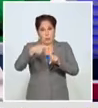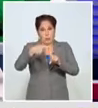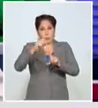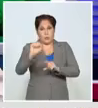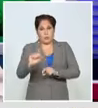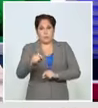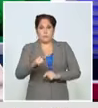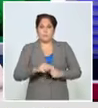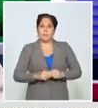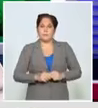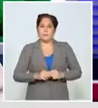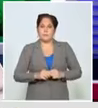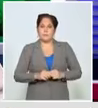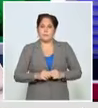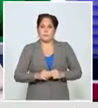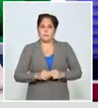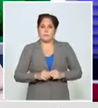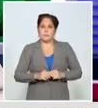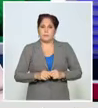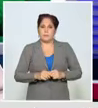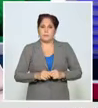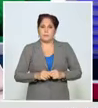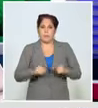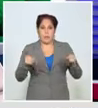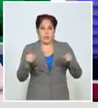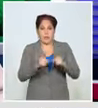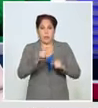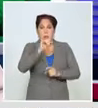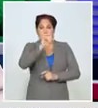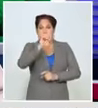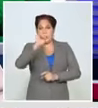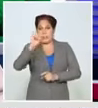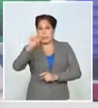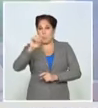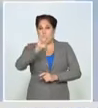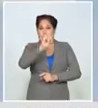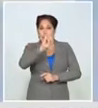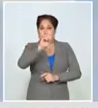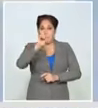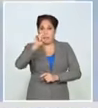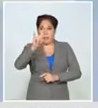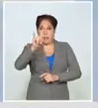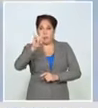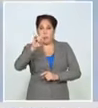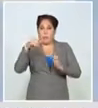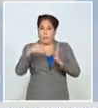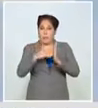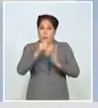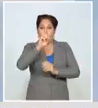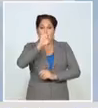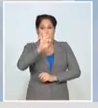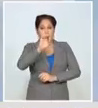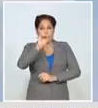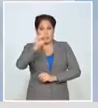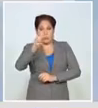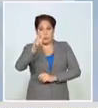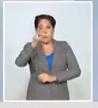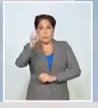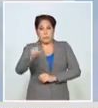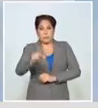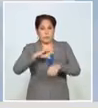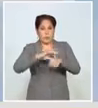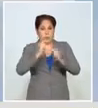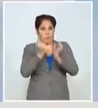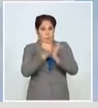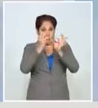En resumen, de los 69.802 pacientes que se han diagnosticado con